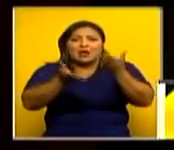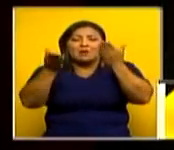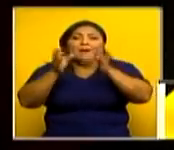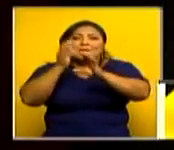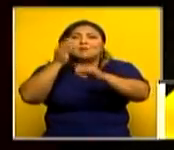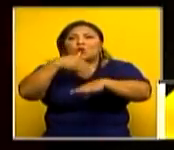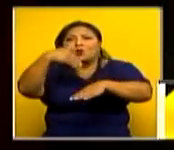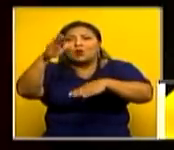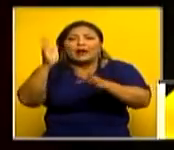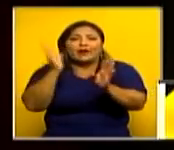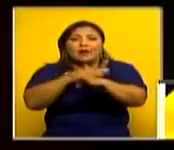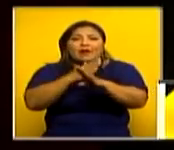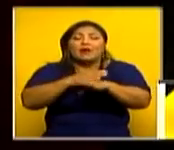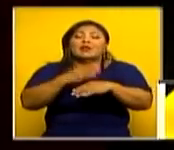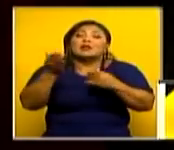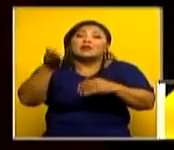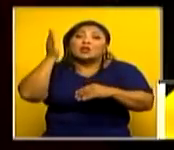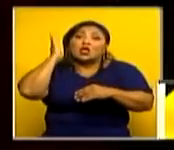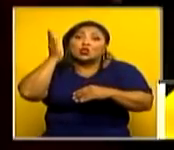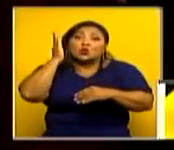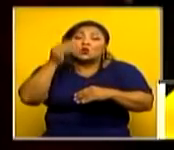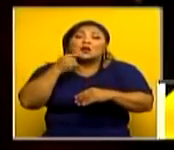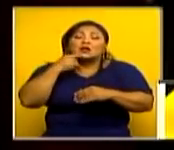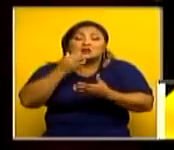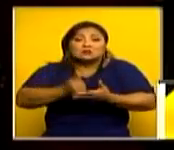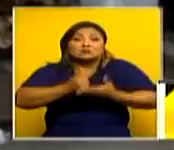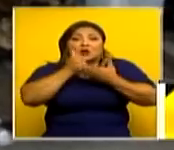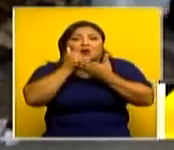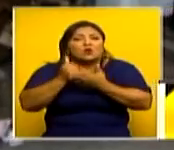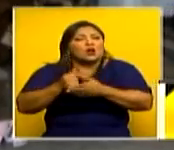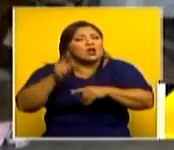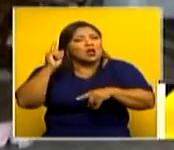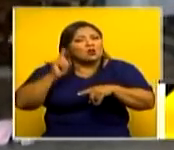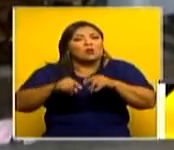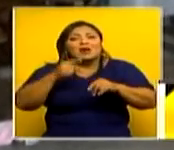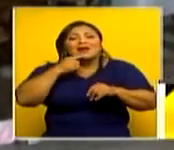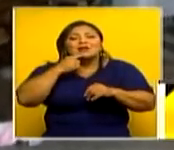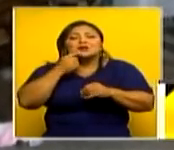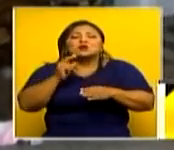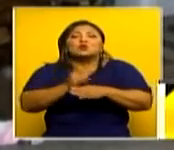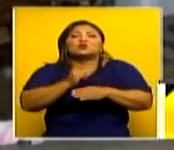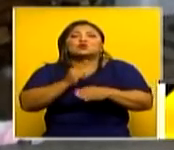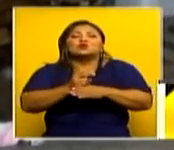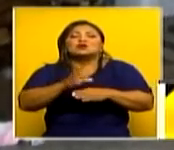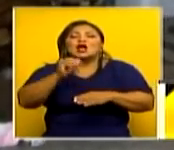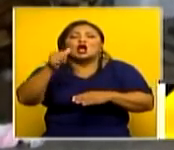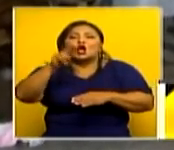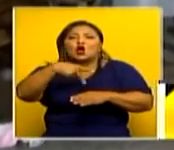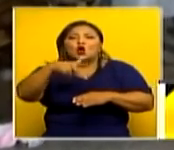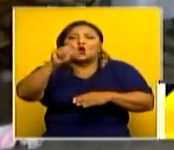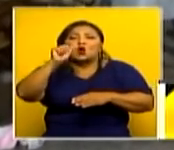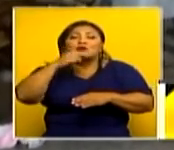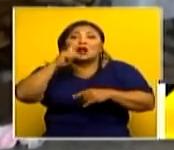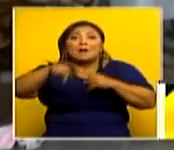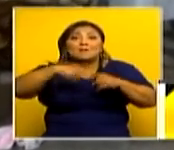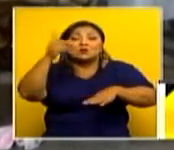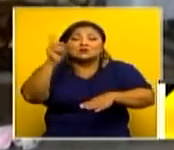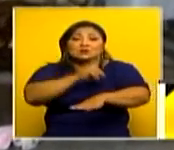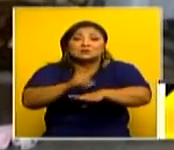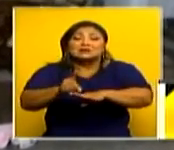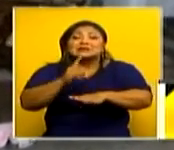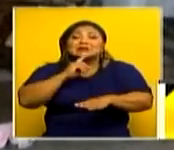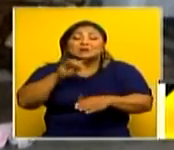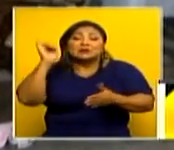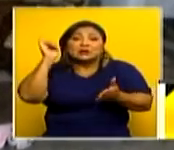comisario municipal de Tulcán, indica que con esta ayuda ya no es pretexto para utilizar la concha acústica. La próxima semana, con los que se han